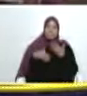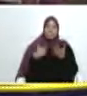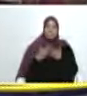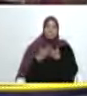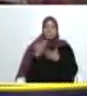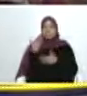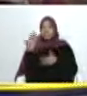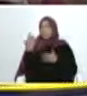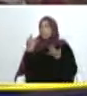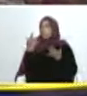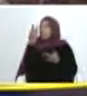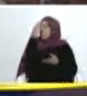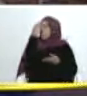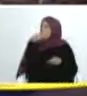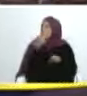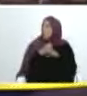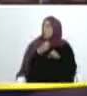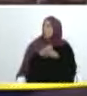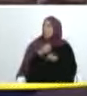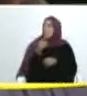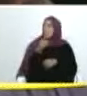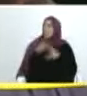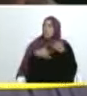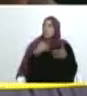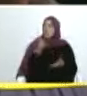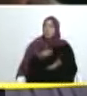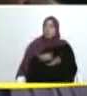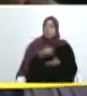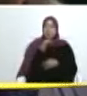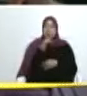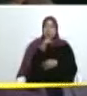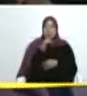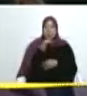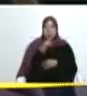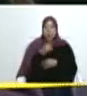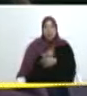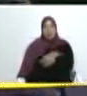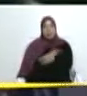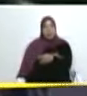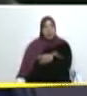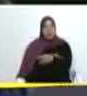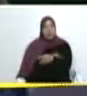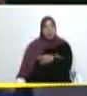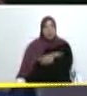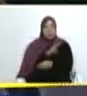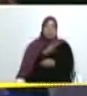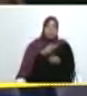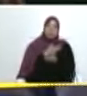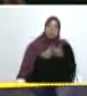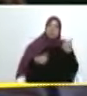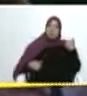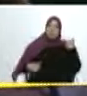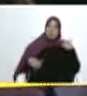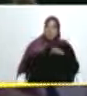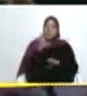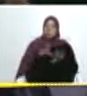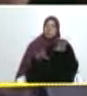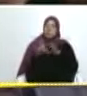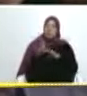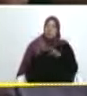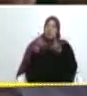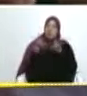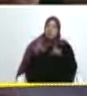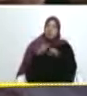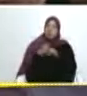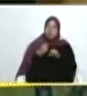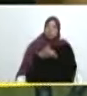va de acuerdo a la emergencia climática de la que hablaba nuestra hermana vicepresidenta, que científicamente está comprobada